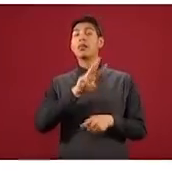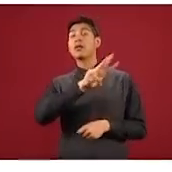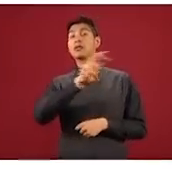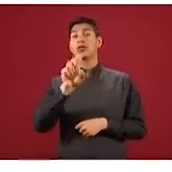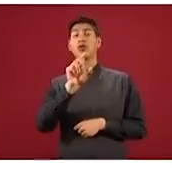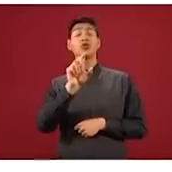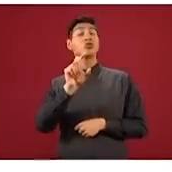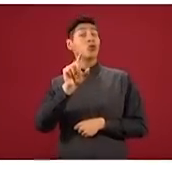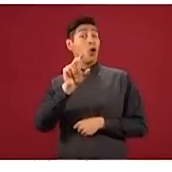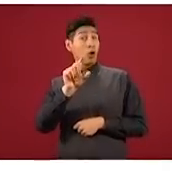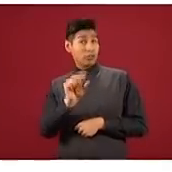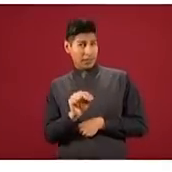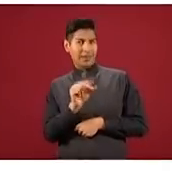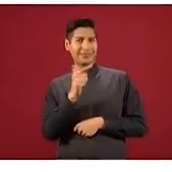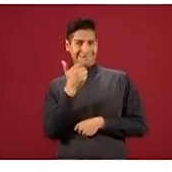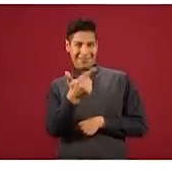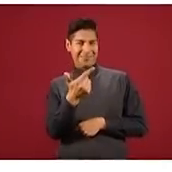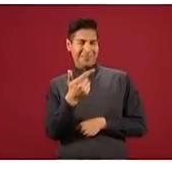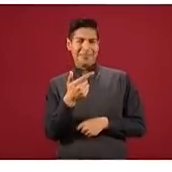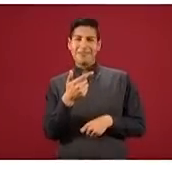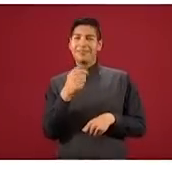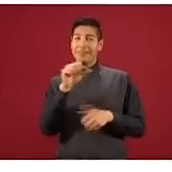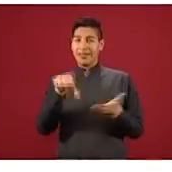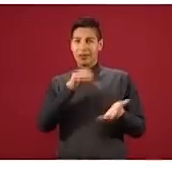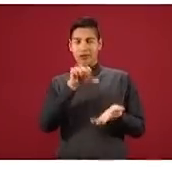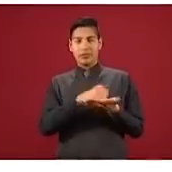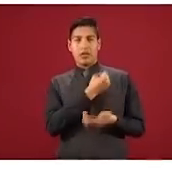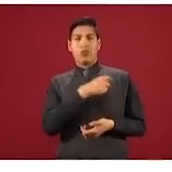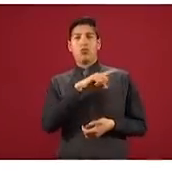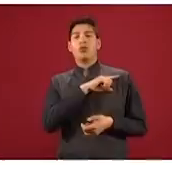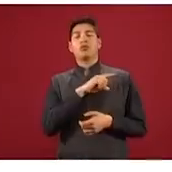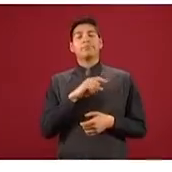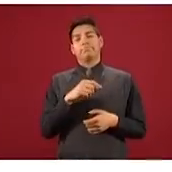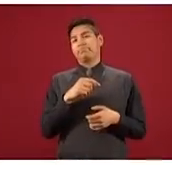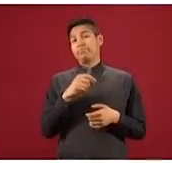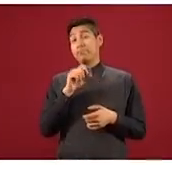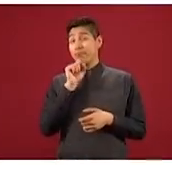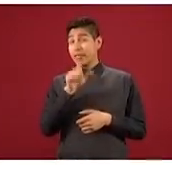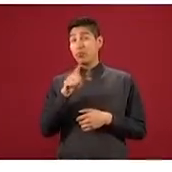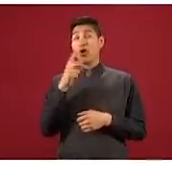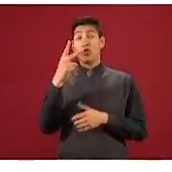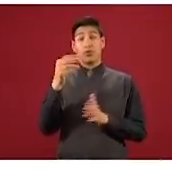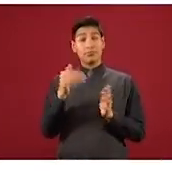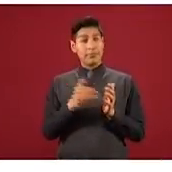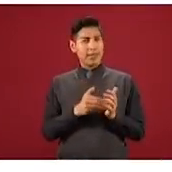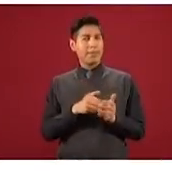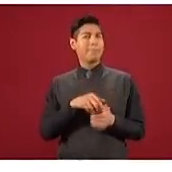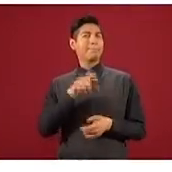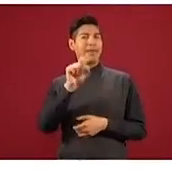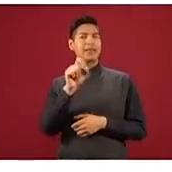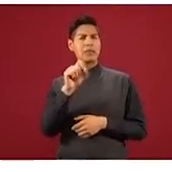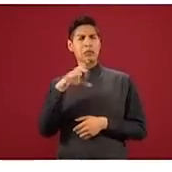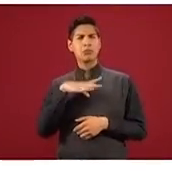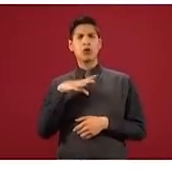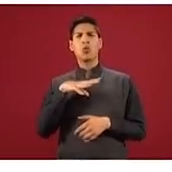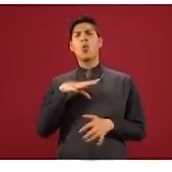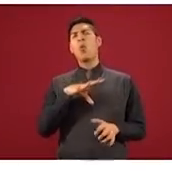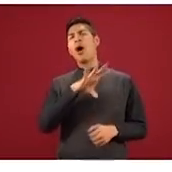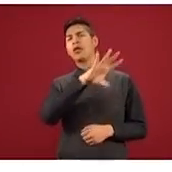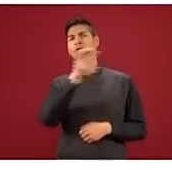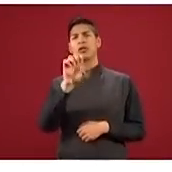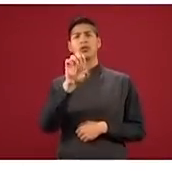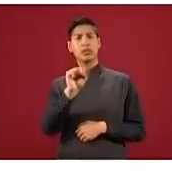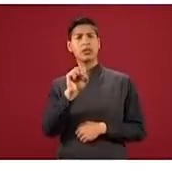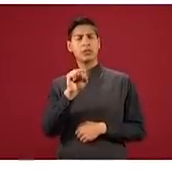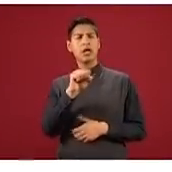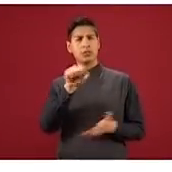salud, 617 hospitales. Y finalmente en 2020 tendremos 460 centros de salud y